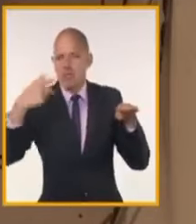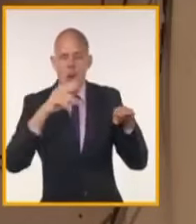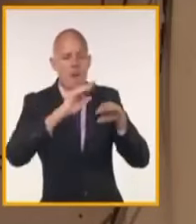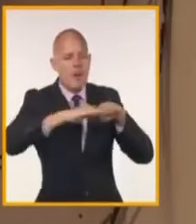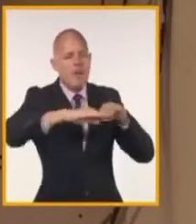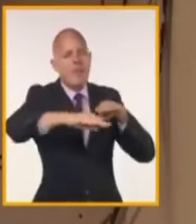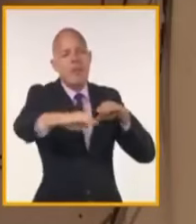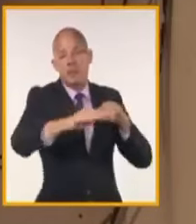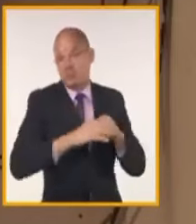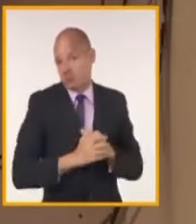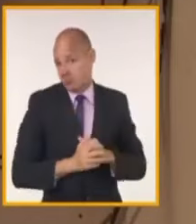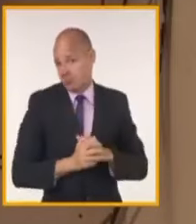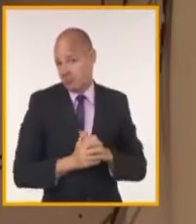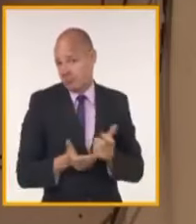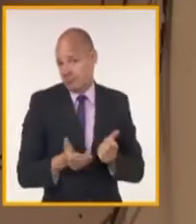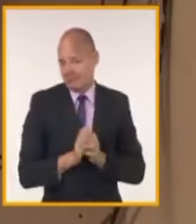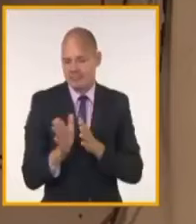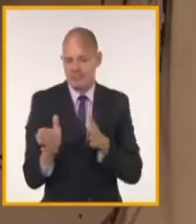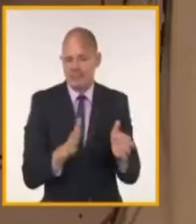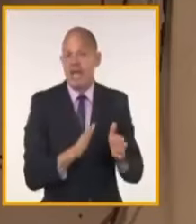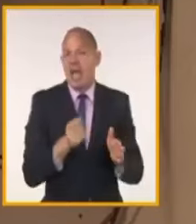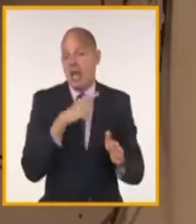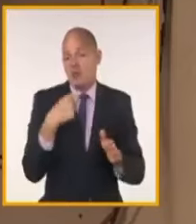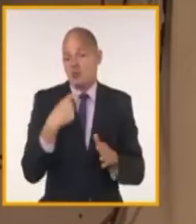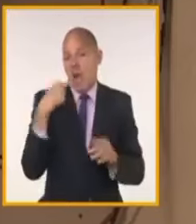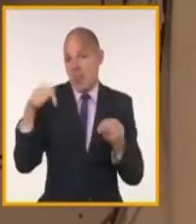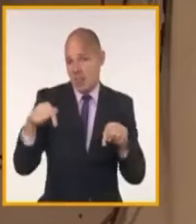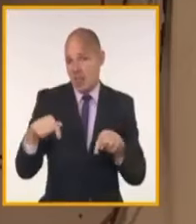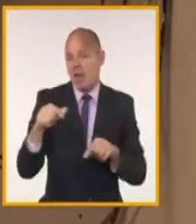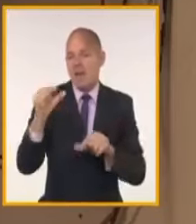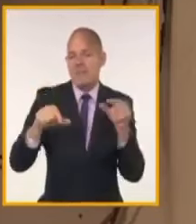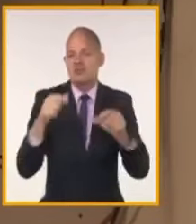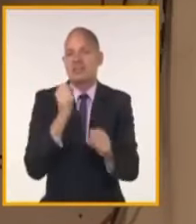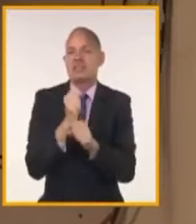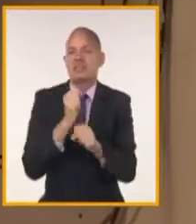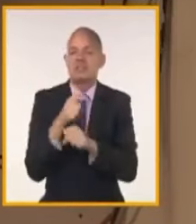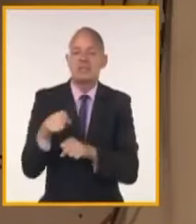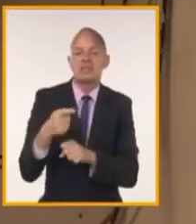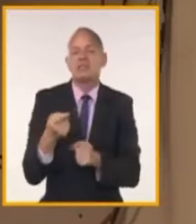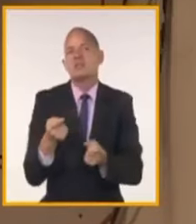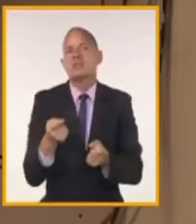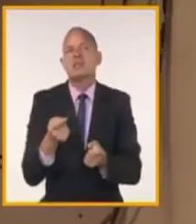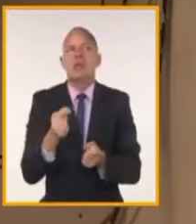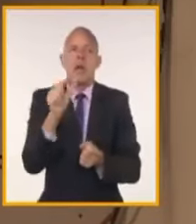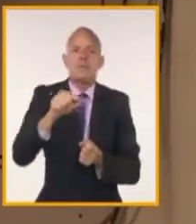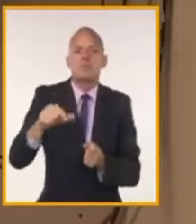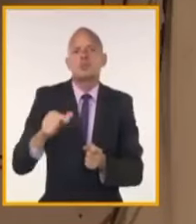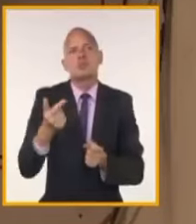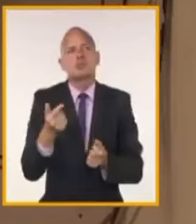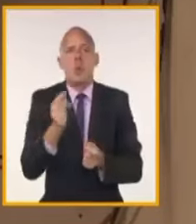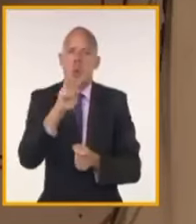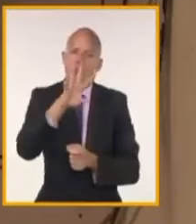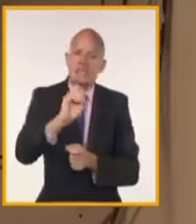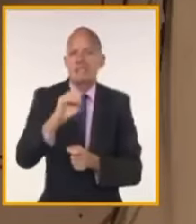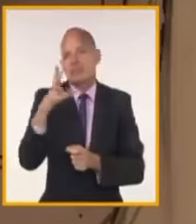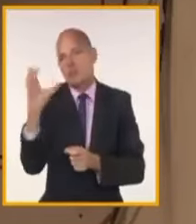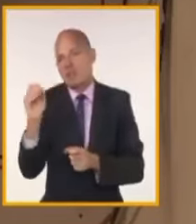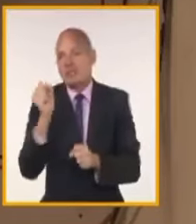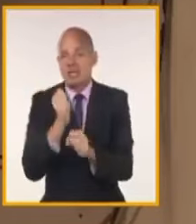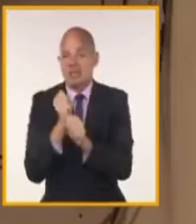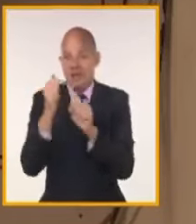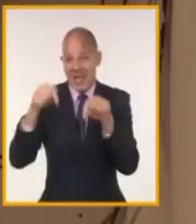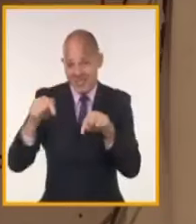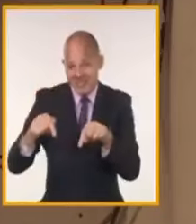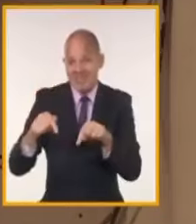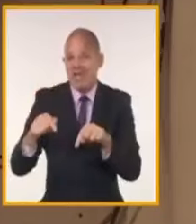con 30 40 50 trabajadores hay que pagarle el salario porque no lo podemos afectar Ellos viven de su salario